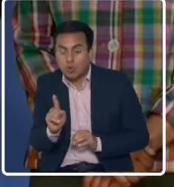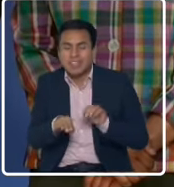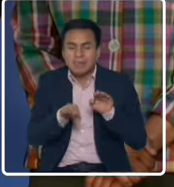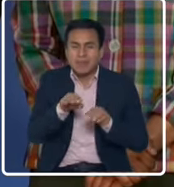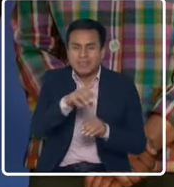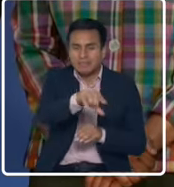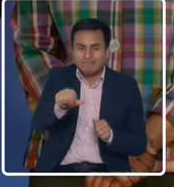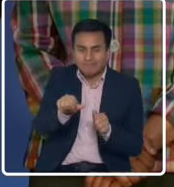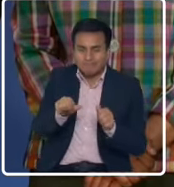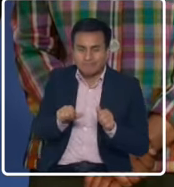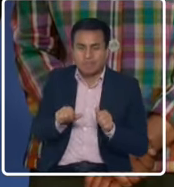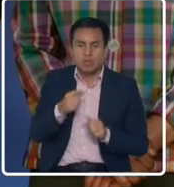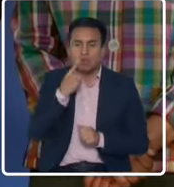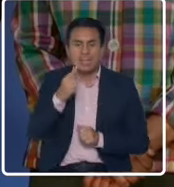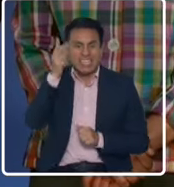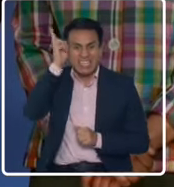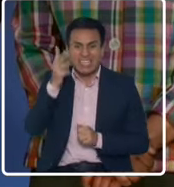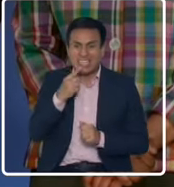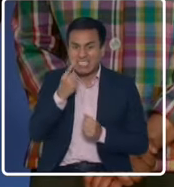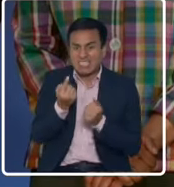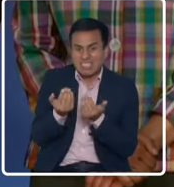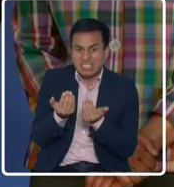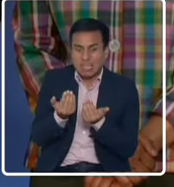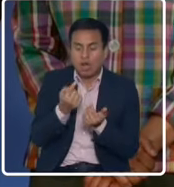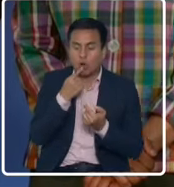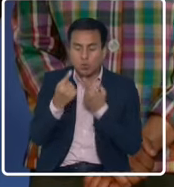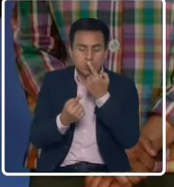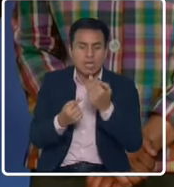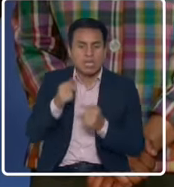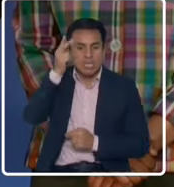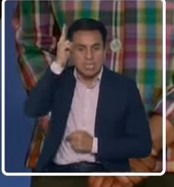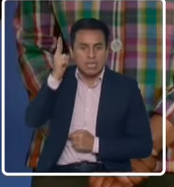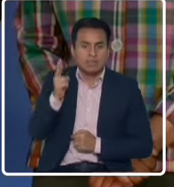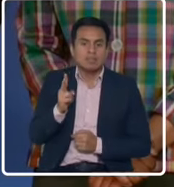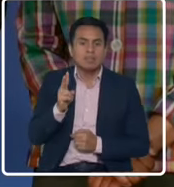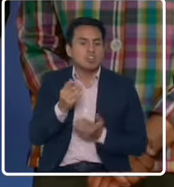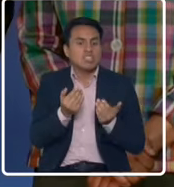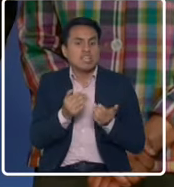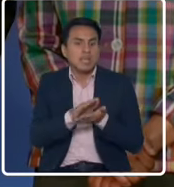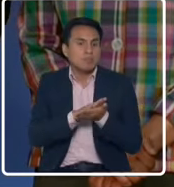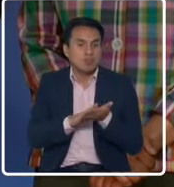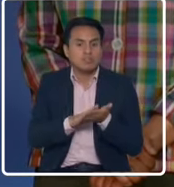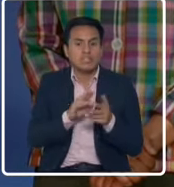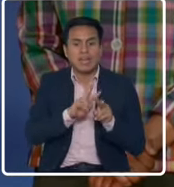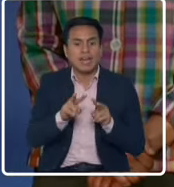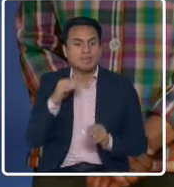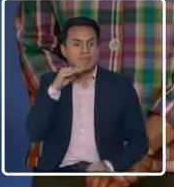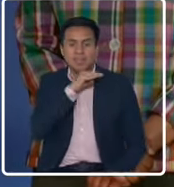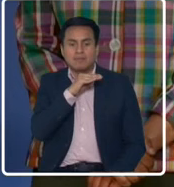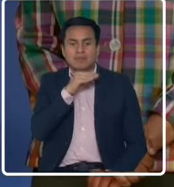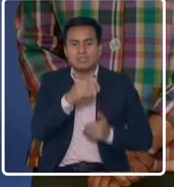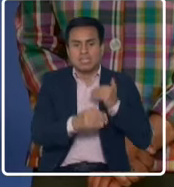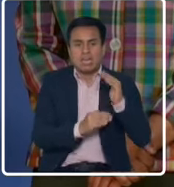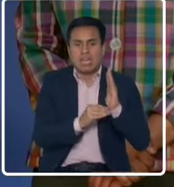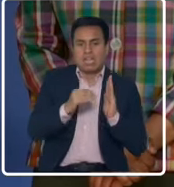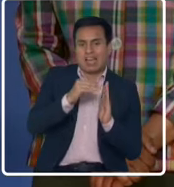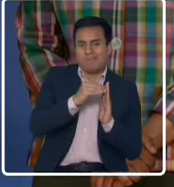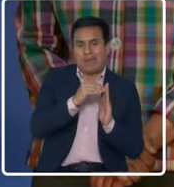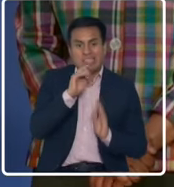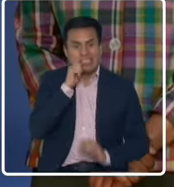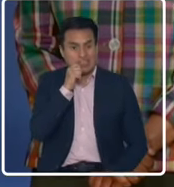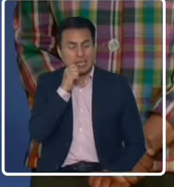no en los que se requiera consulta indígena se realizará una consulta indígena en los que no ser se irá de inmediato a la siguiente etapa